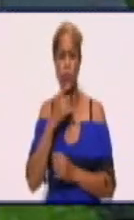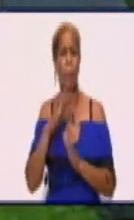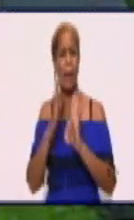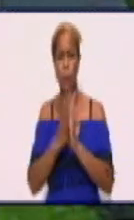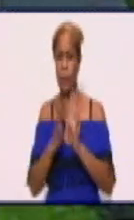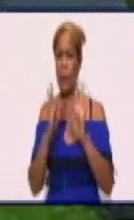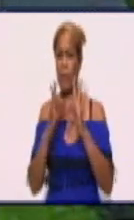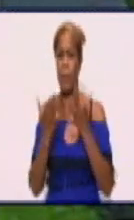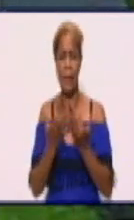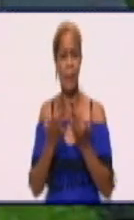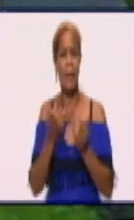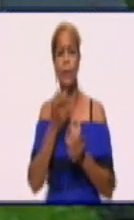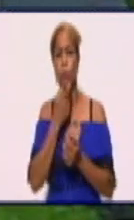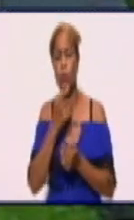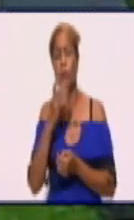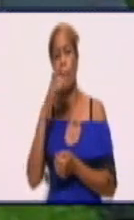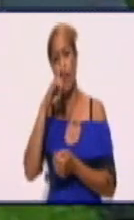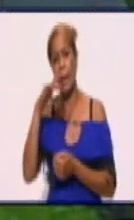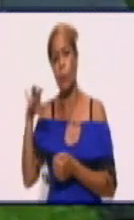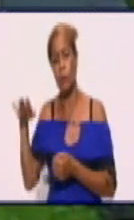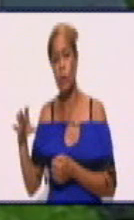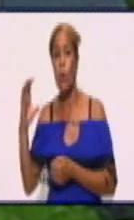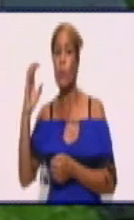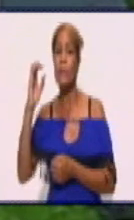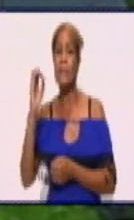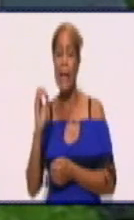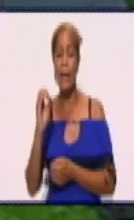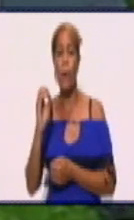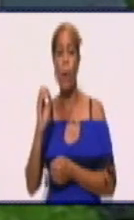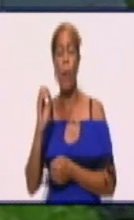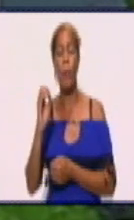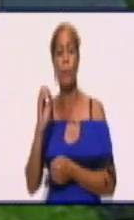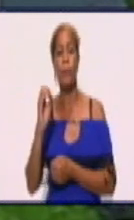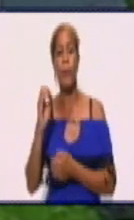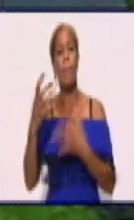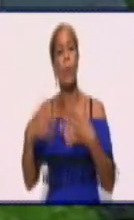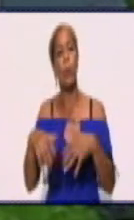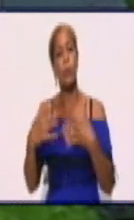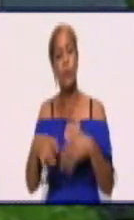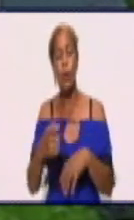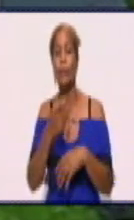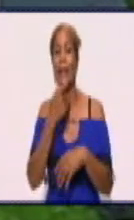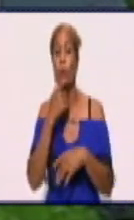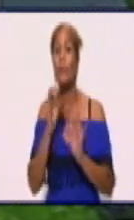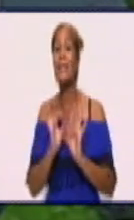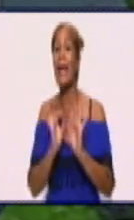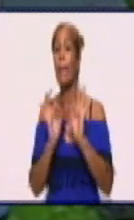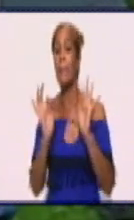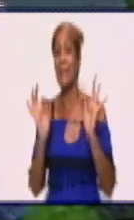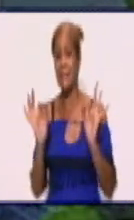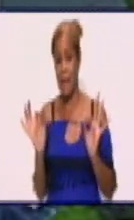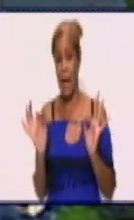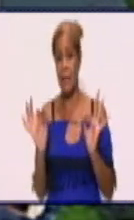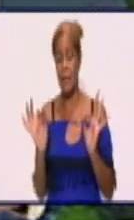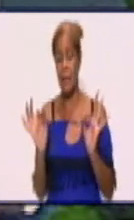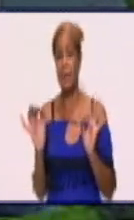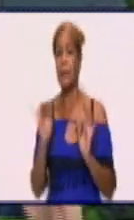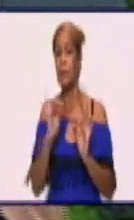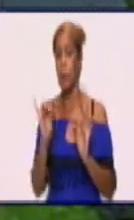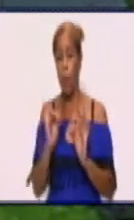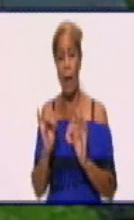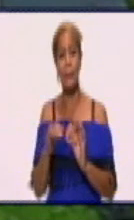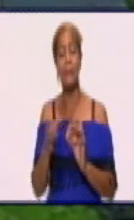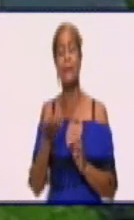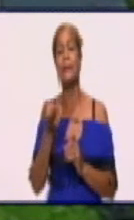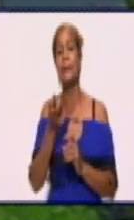niños. Cero producción de repostería especializada, cero producción de dulces finos para